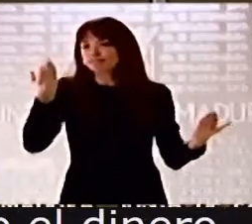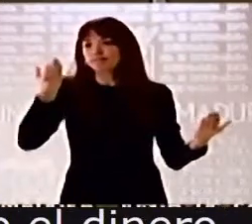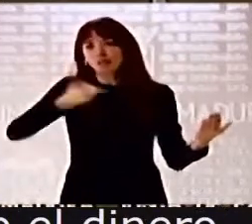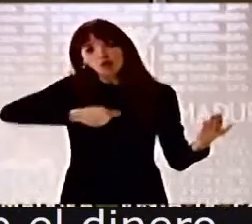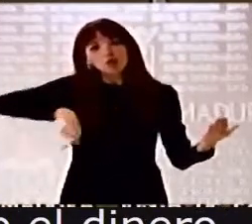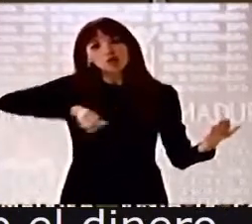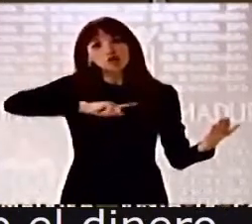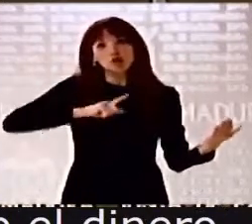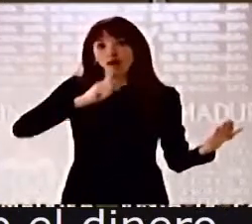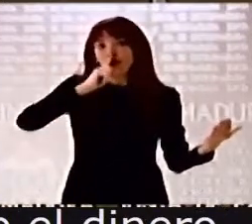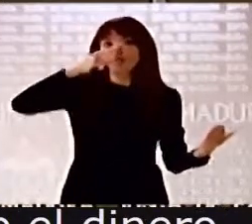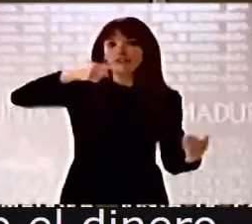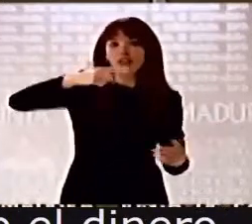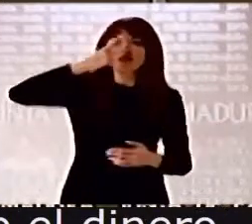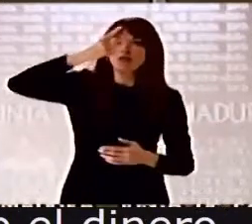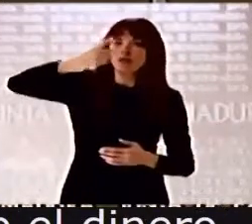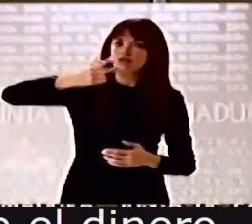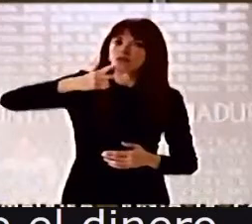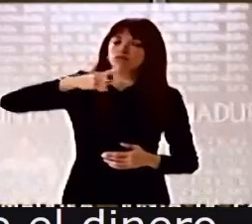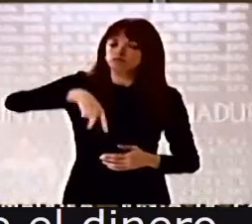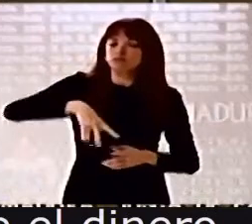en los próximos años nos va a ir mejor.